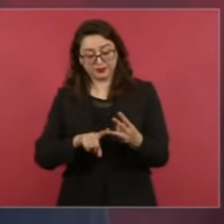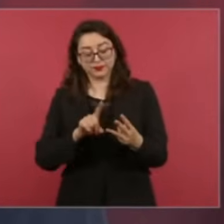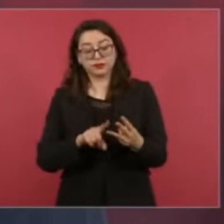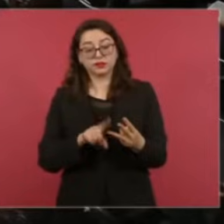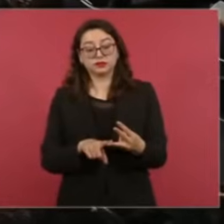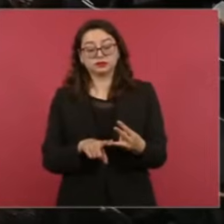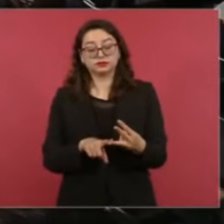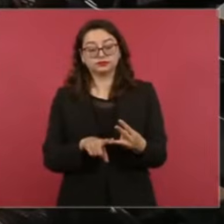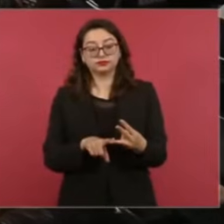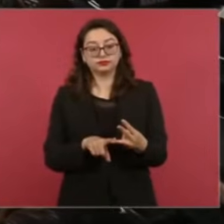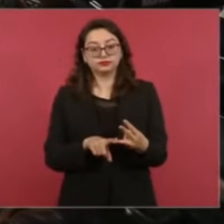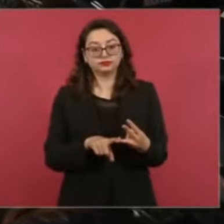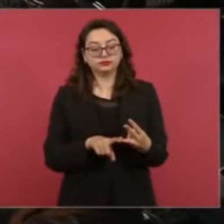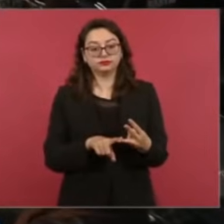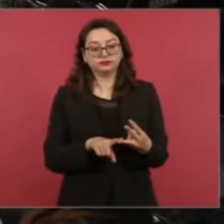que no cumplieron